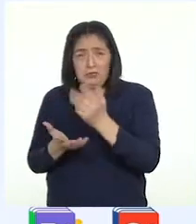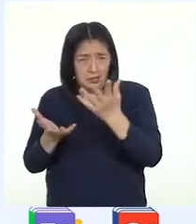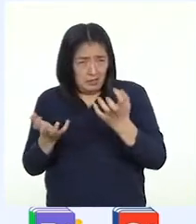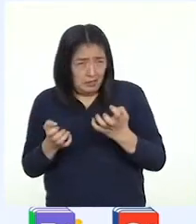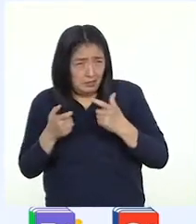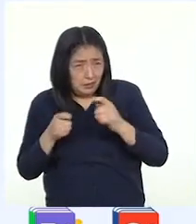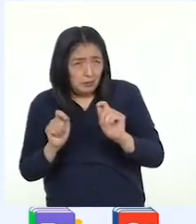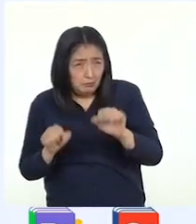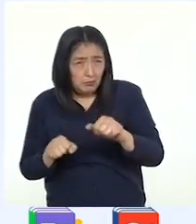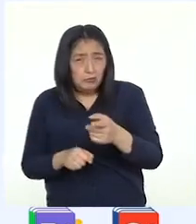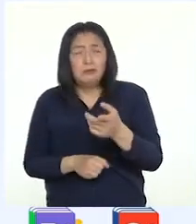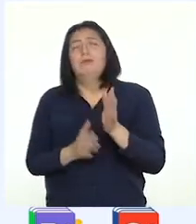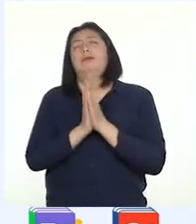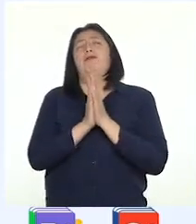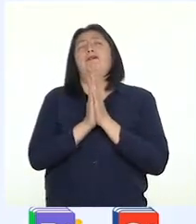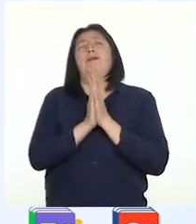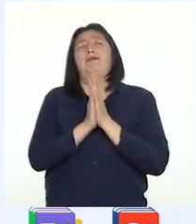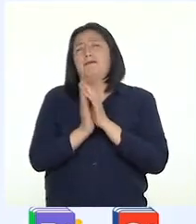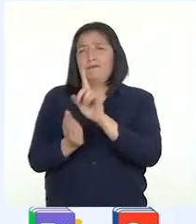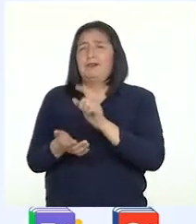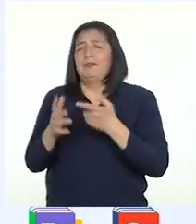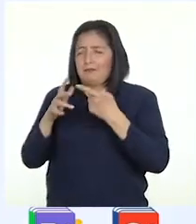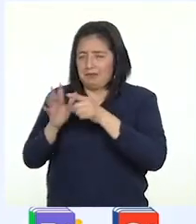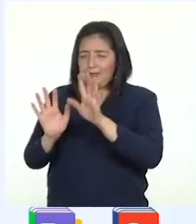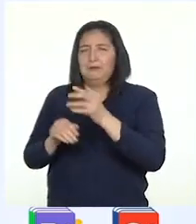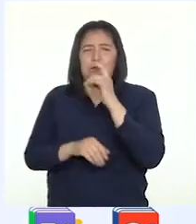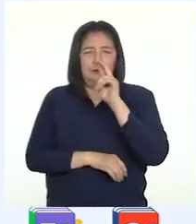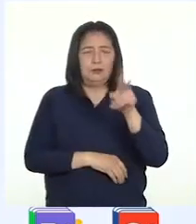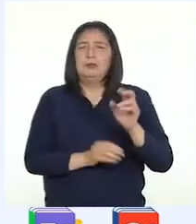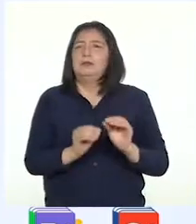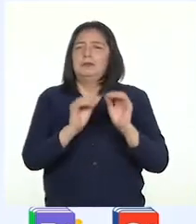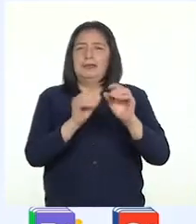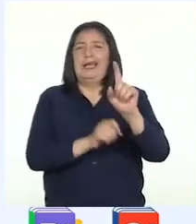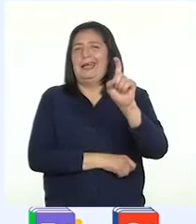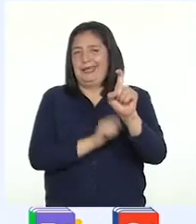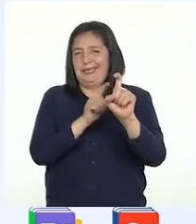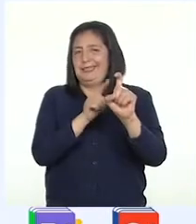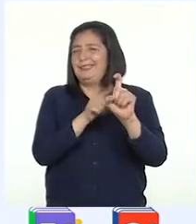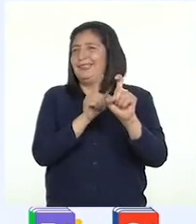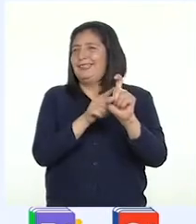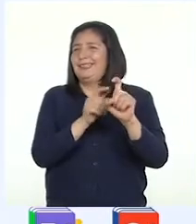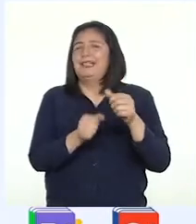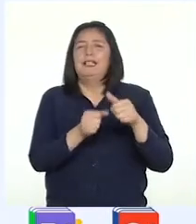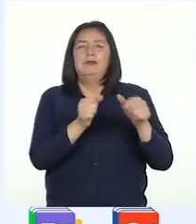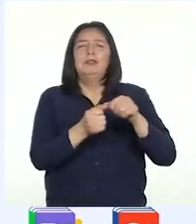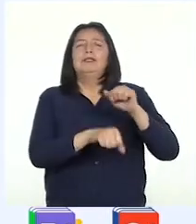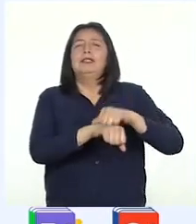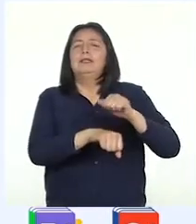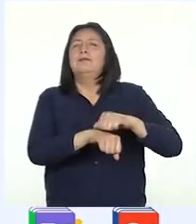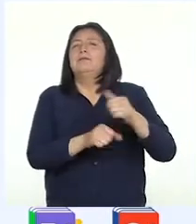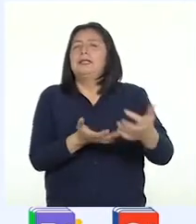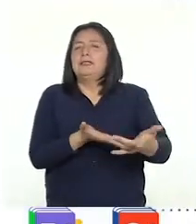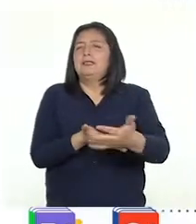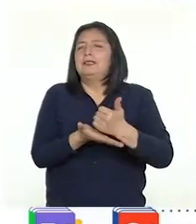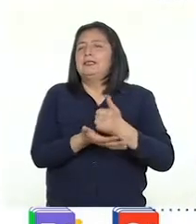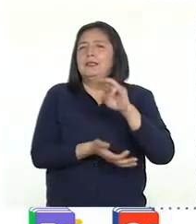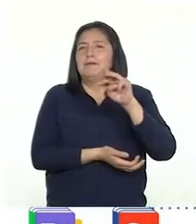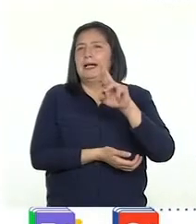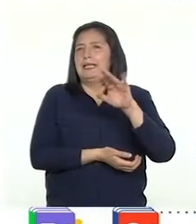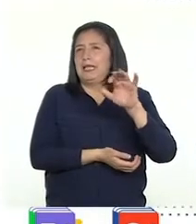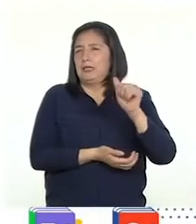lo intentemos? Por favor. Empecemos asignando la x al número de piedritas que recogió